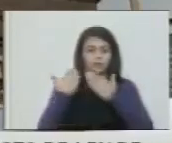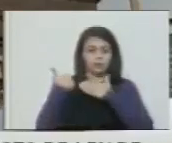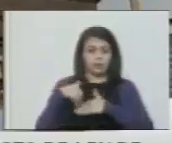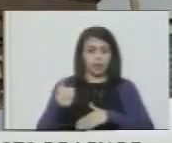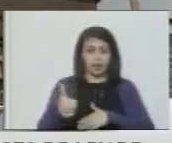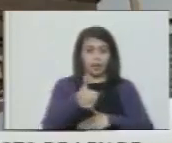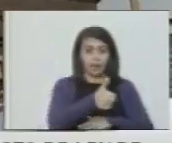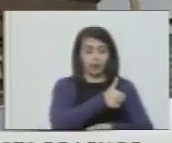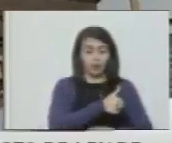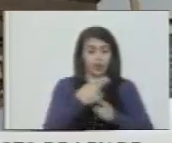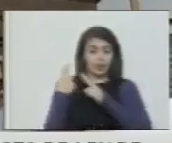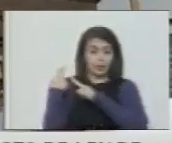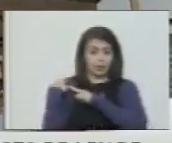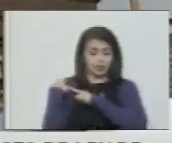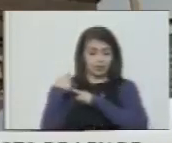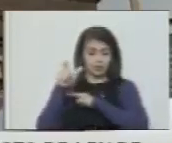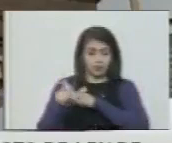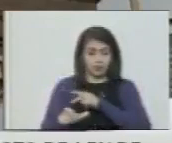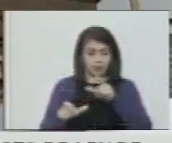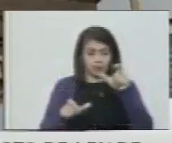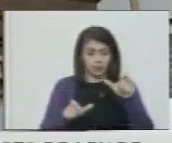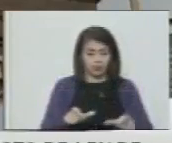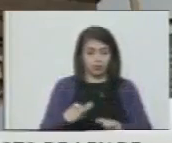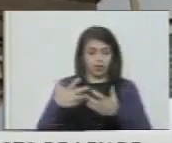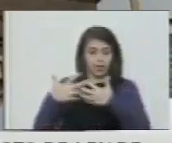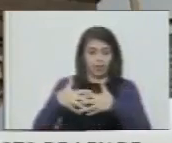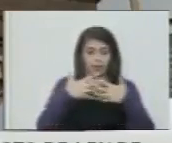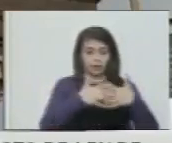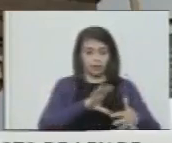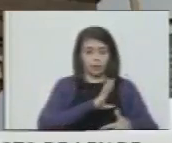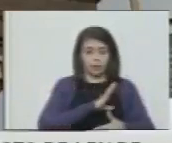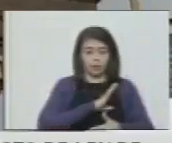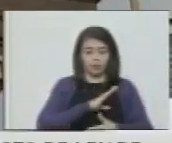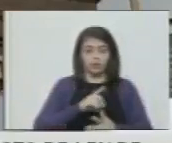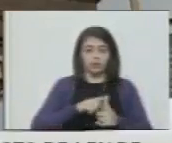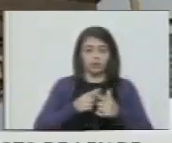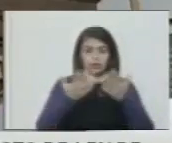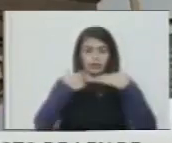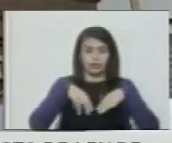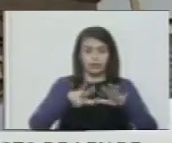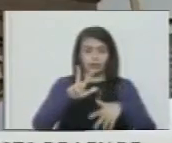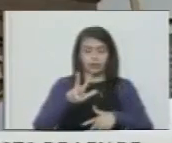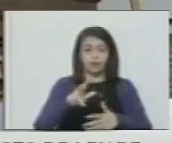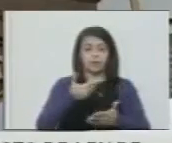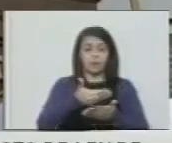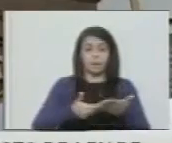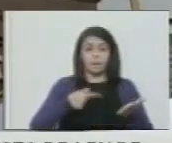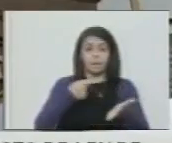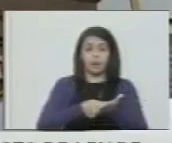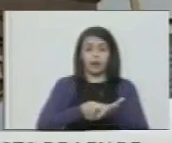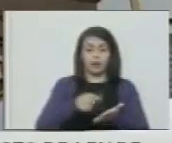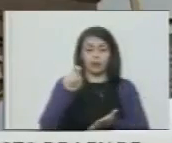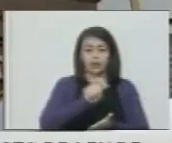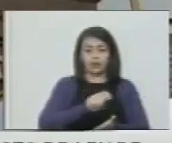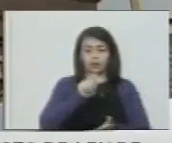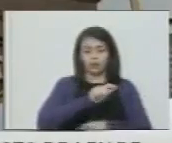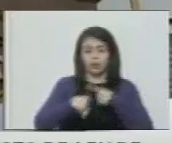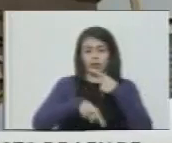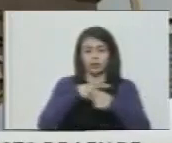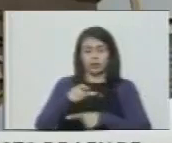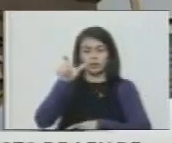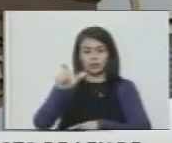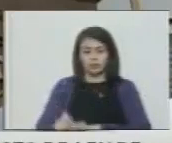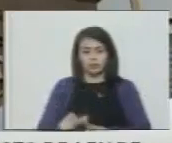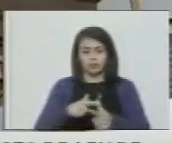atribuyéndole a cada una de ellas personalidad jurídica y patrimonio propio. 13. Fideicomiso. Relación jurídica por la cual